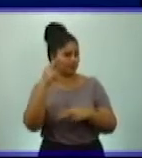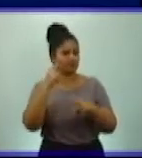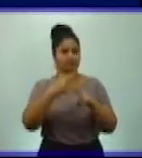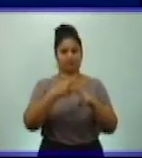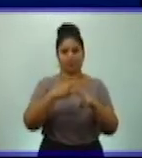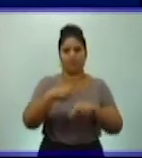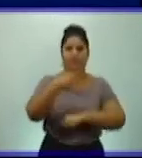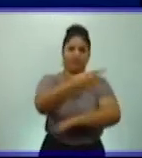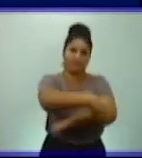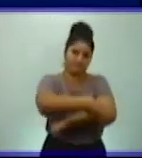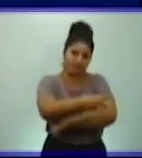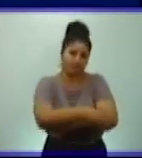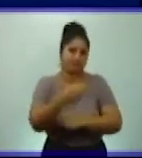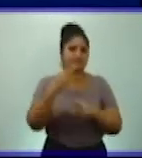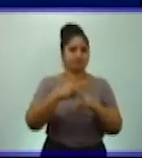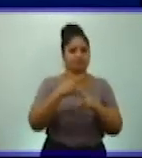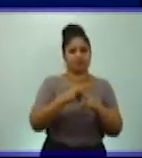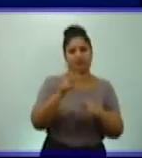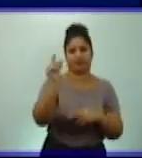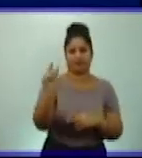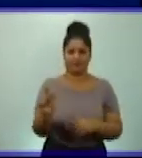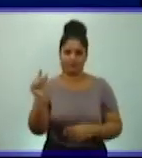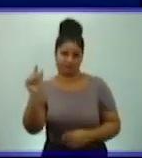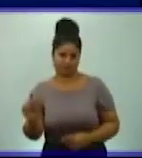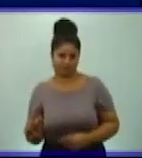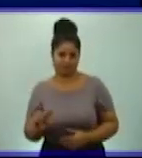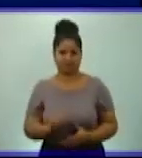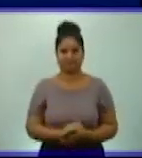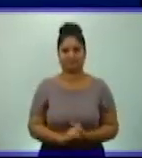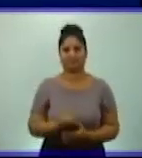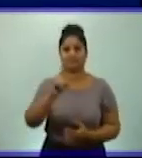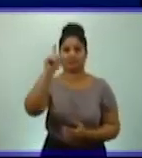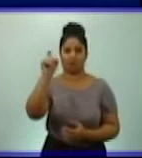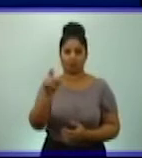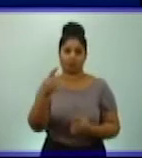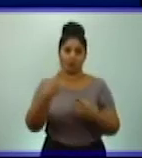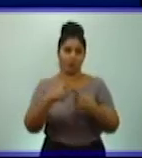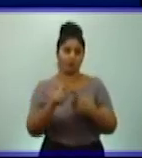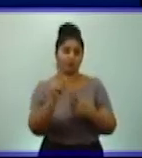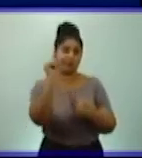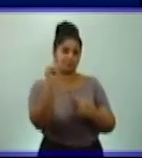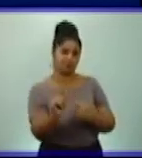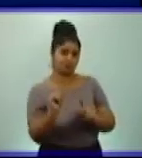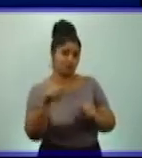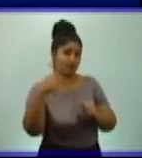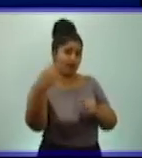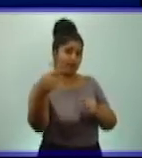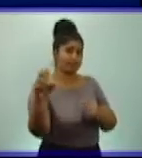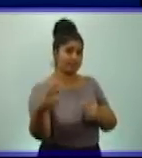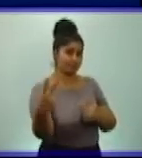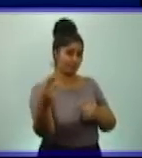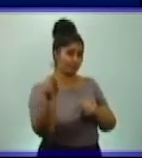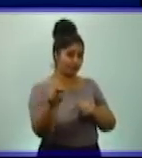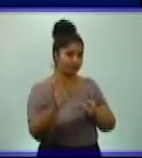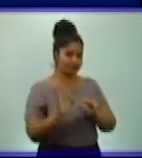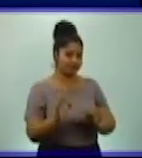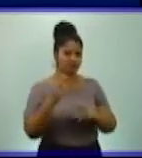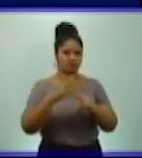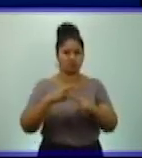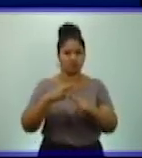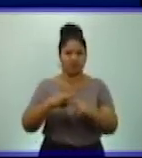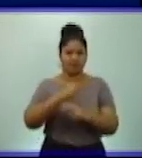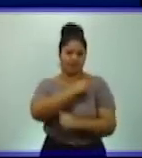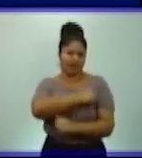amor con mayúscula? ¿El amante se llamará amor? No, ¿verdad? Estamos hablando del amor como sentimiento. ¿Qué quiere hacer la